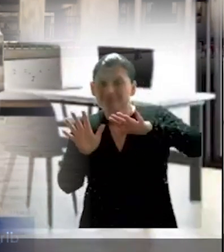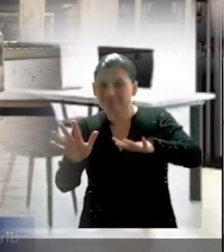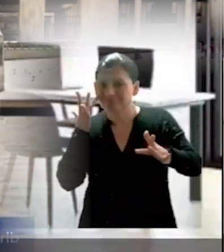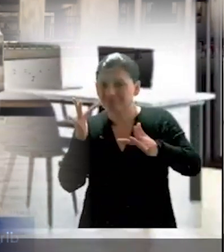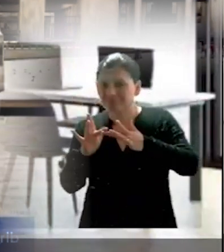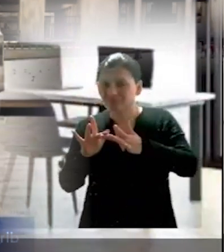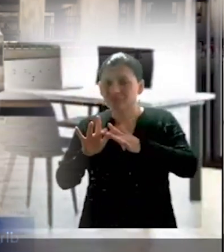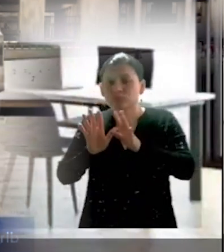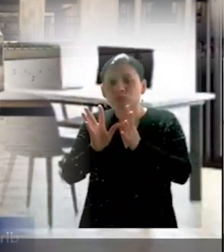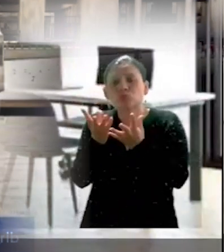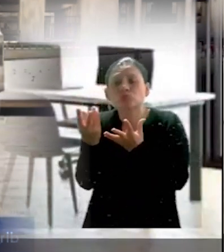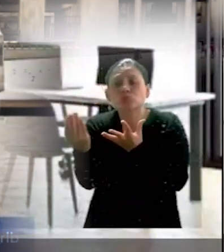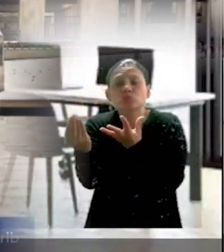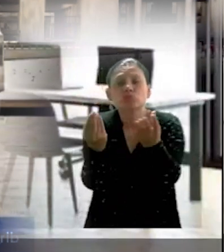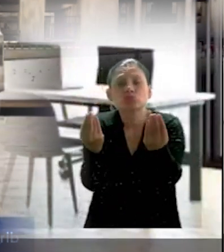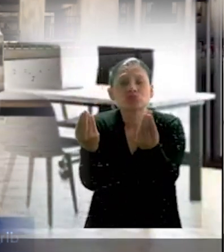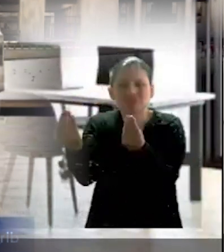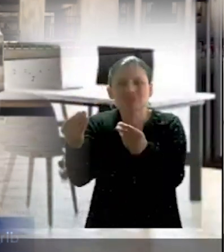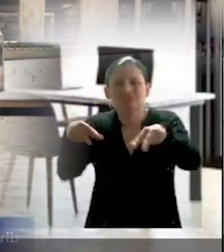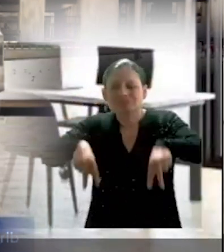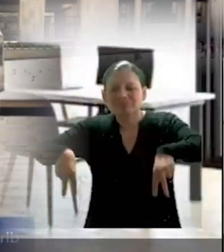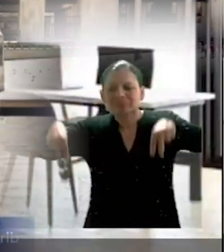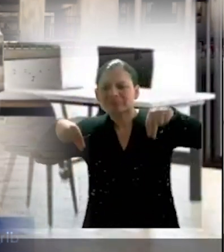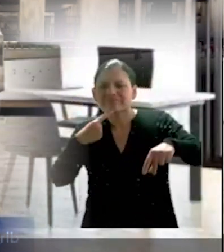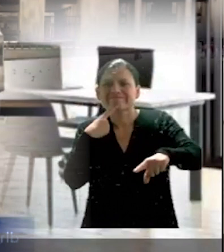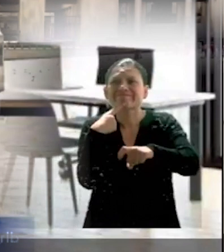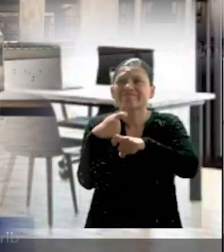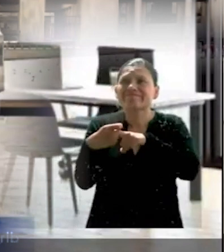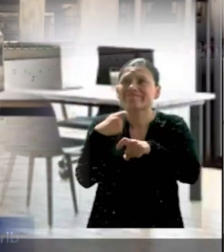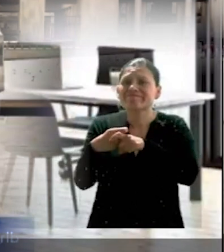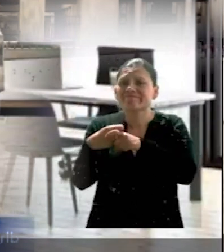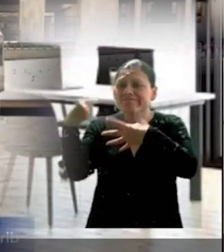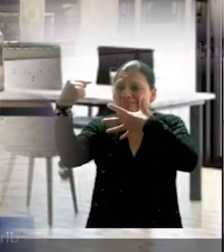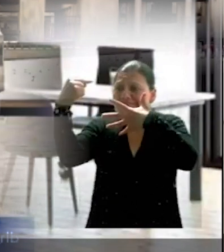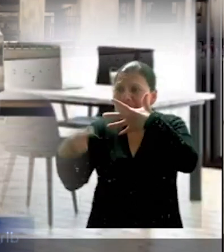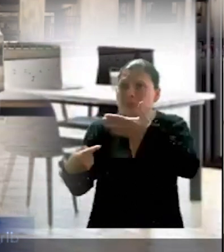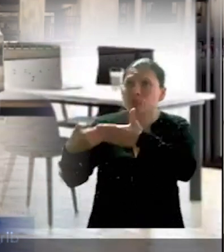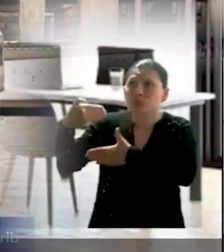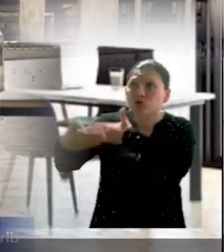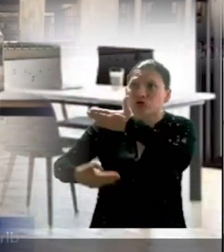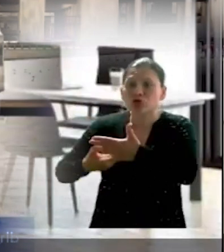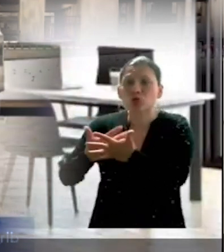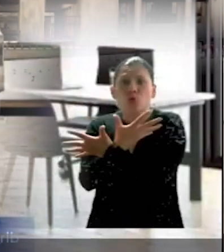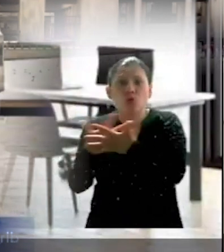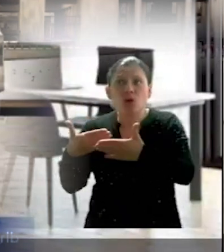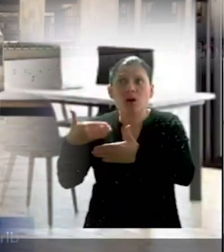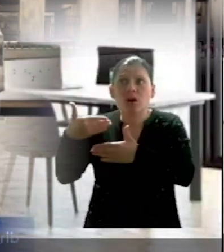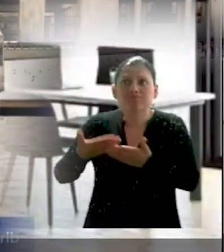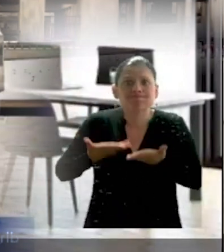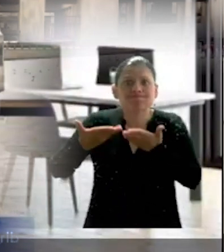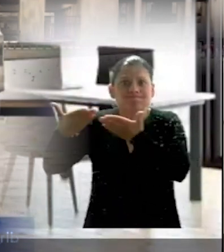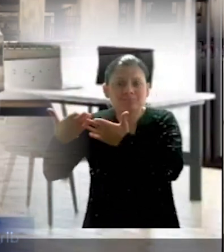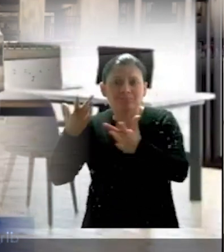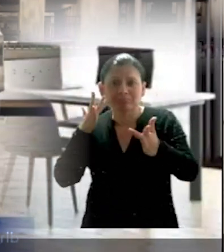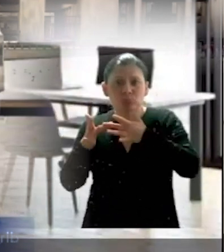con ciertos grupos sociales que ven la dificultad de cumplir con algunos procedimientos o garantía o deberes judiciales, por decirlo así, o